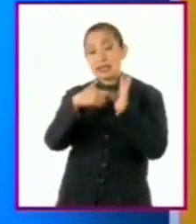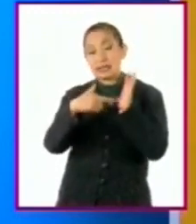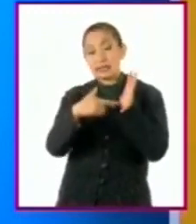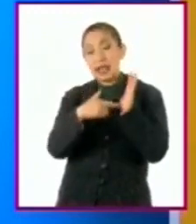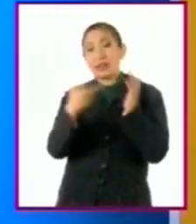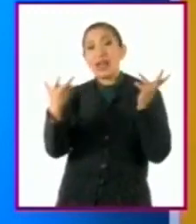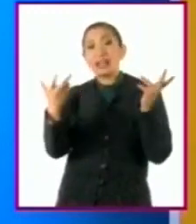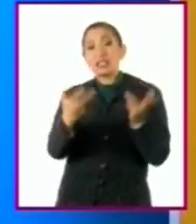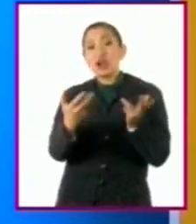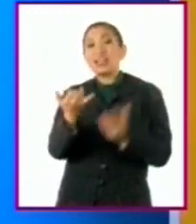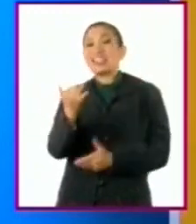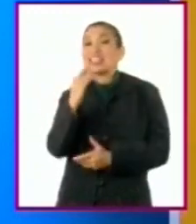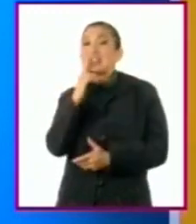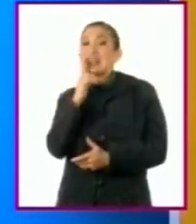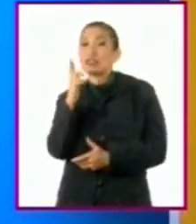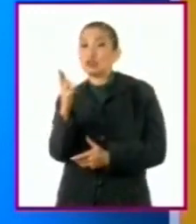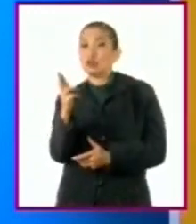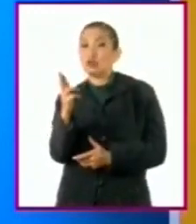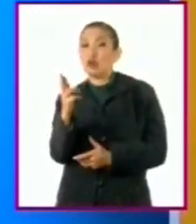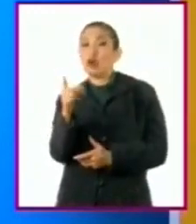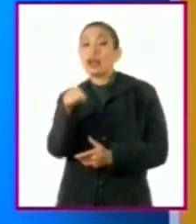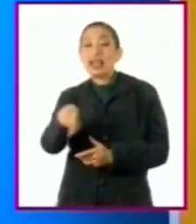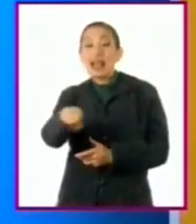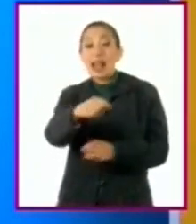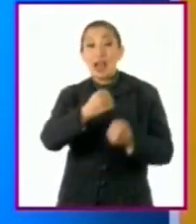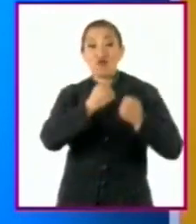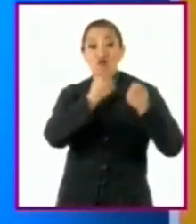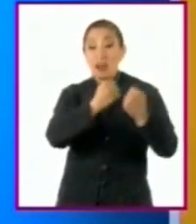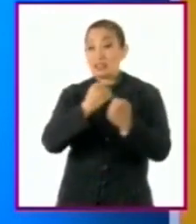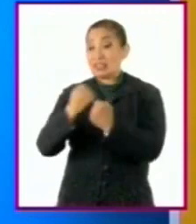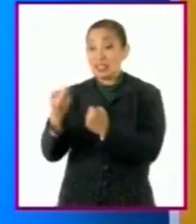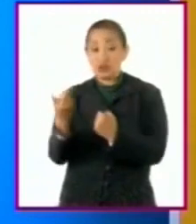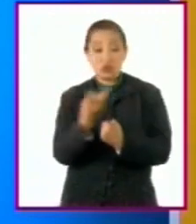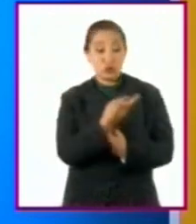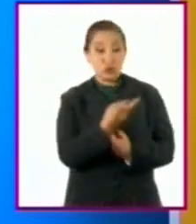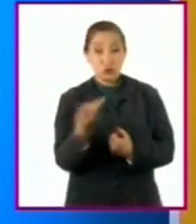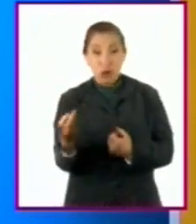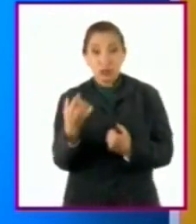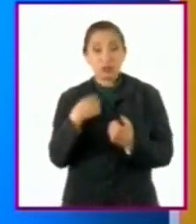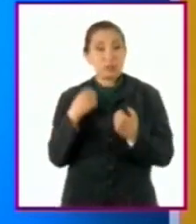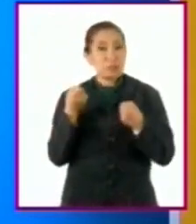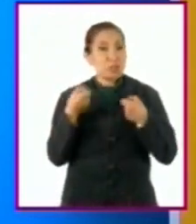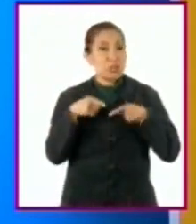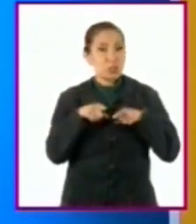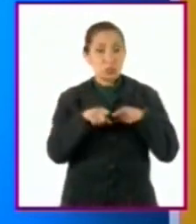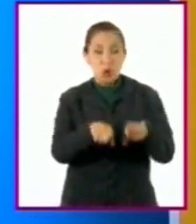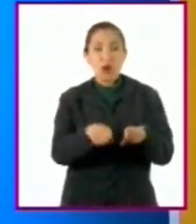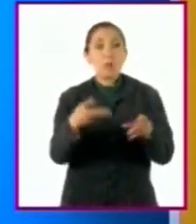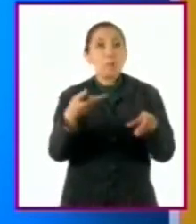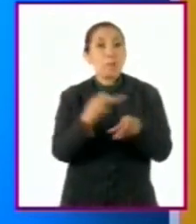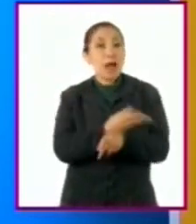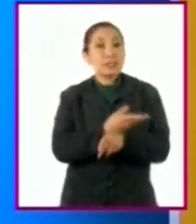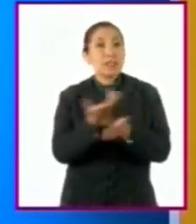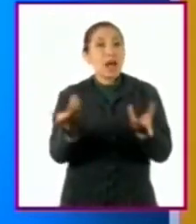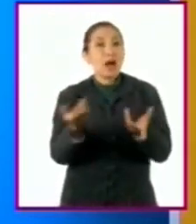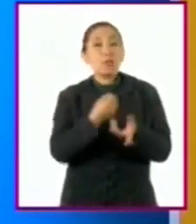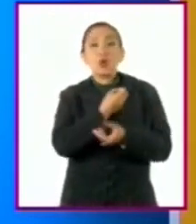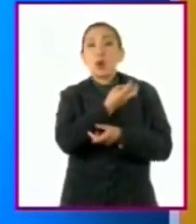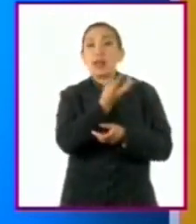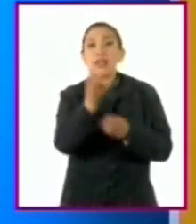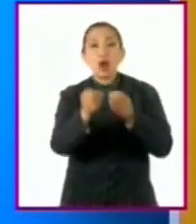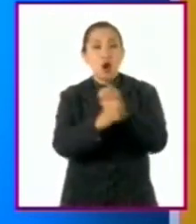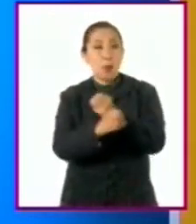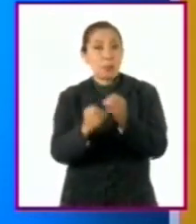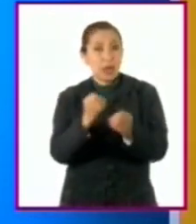de acción y reacción en que las fuerzas de ambas son simultáneas y ocurren para todo par de cuerpos